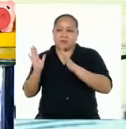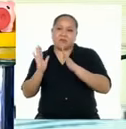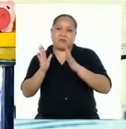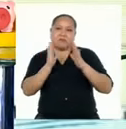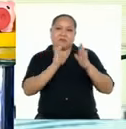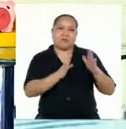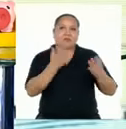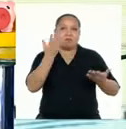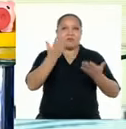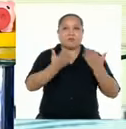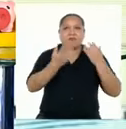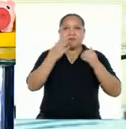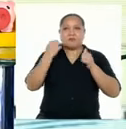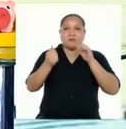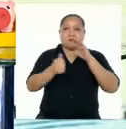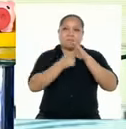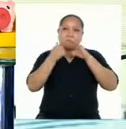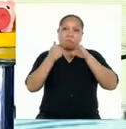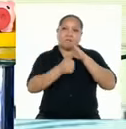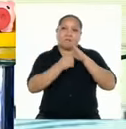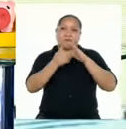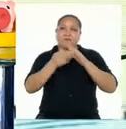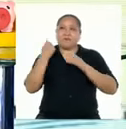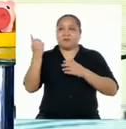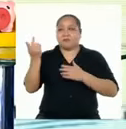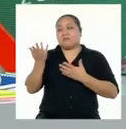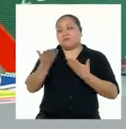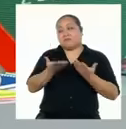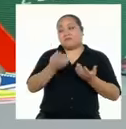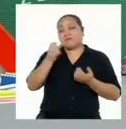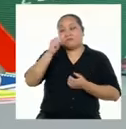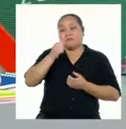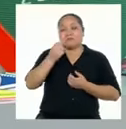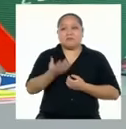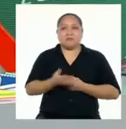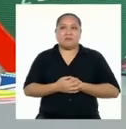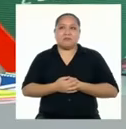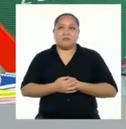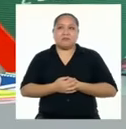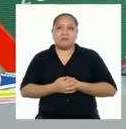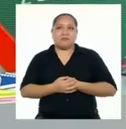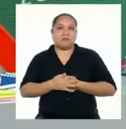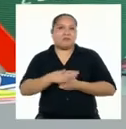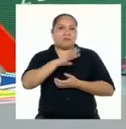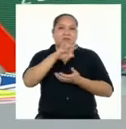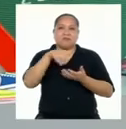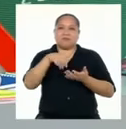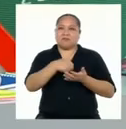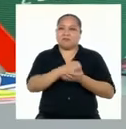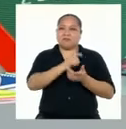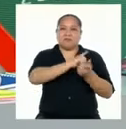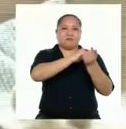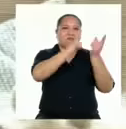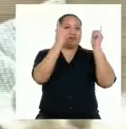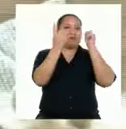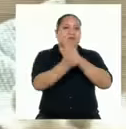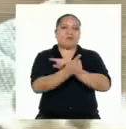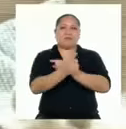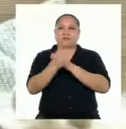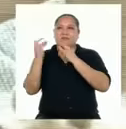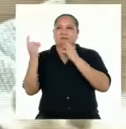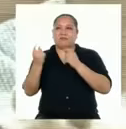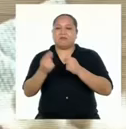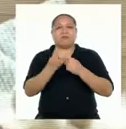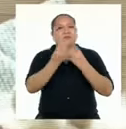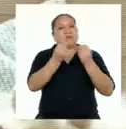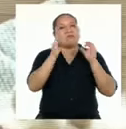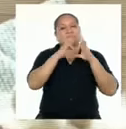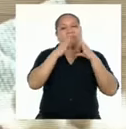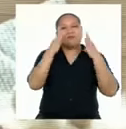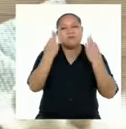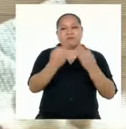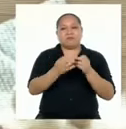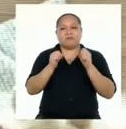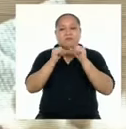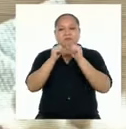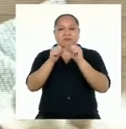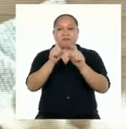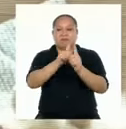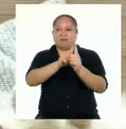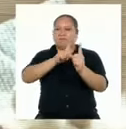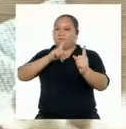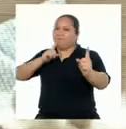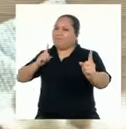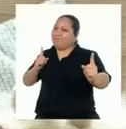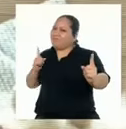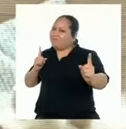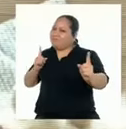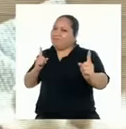para un posible aislamiento, y así se dio. ¿Cómo todo cambió de un día para el otro? Muchas familias se han tenido que mantener alejadas